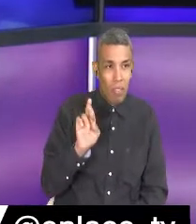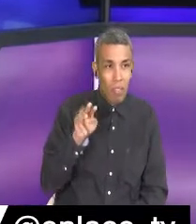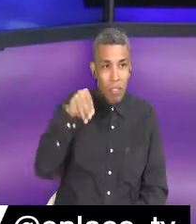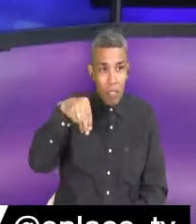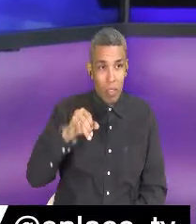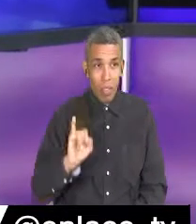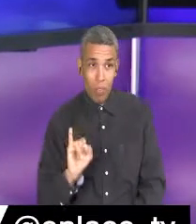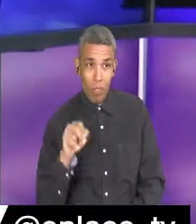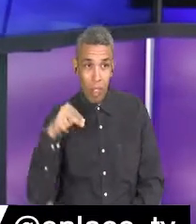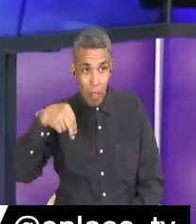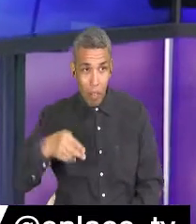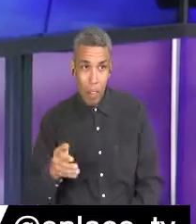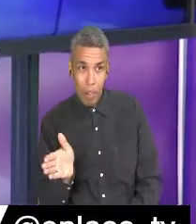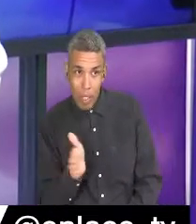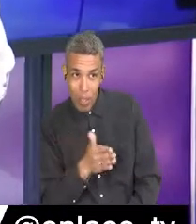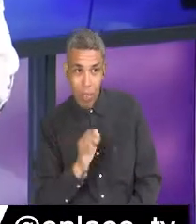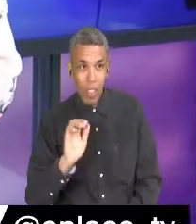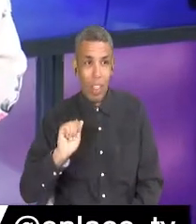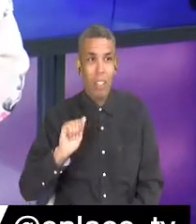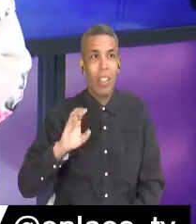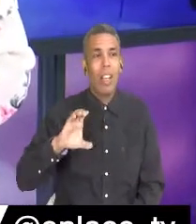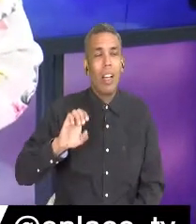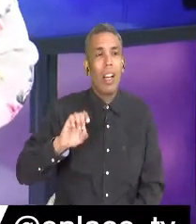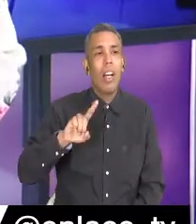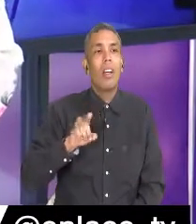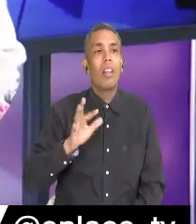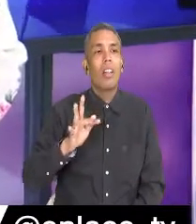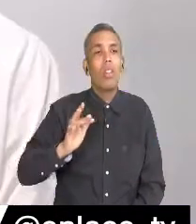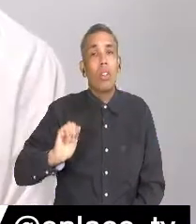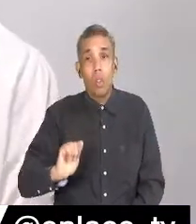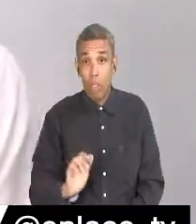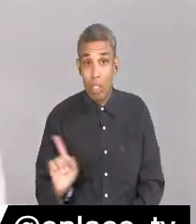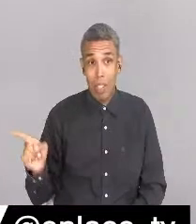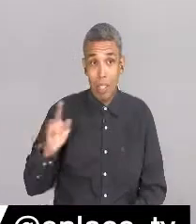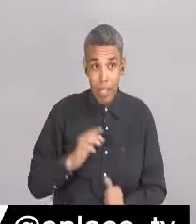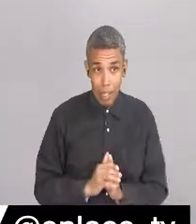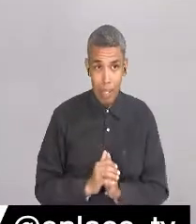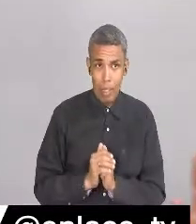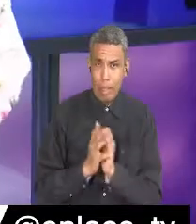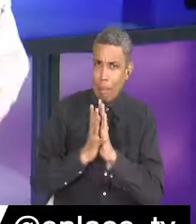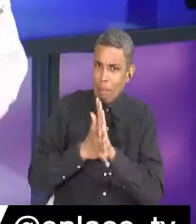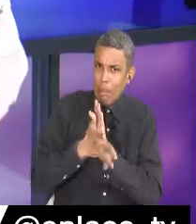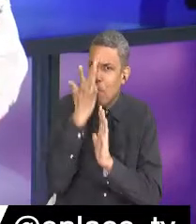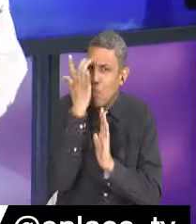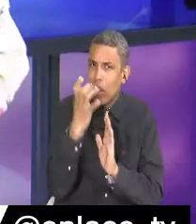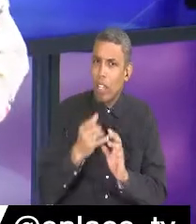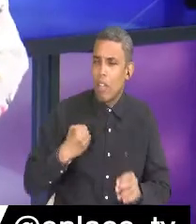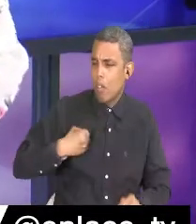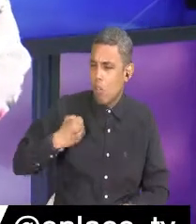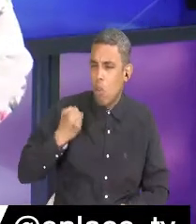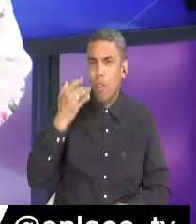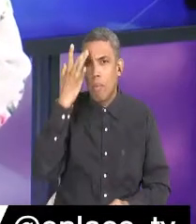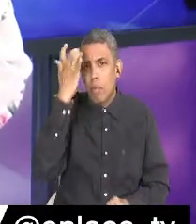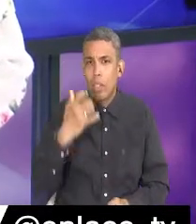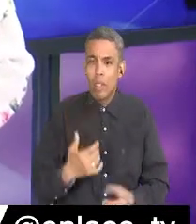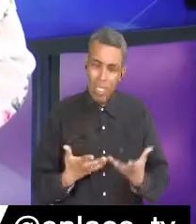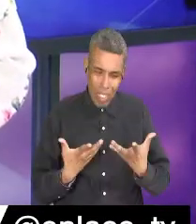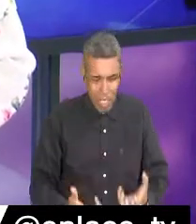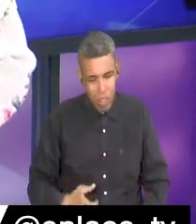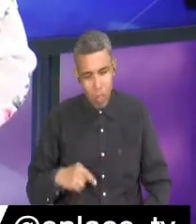de noticias fatales en la ciudad. Fermín, bienvenido a Enlace Noticias. Muchas gracias, Paula. Fermín, ¿por qué se da el suicidio? ¿Por qué las personas toman esta